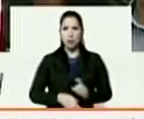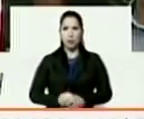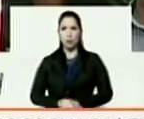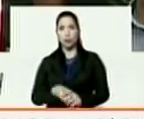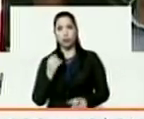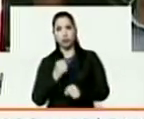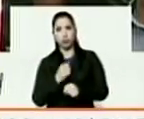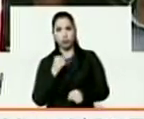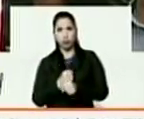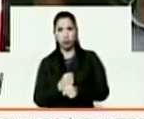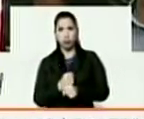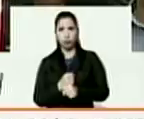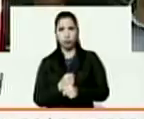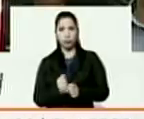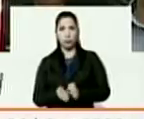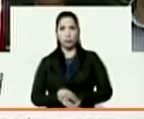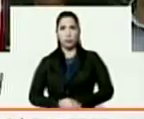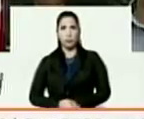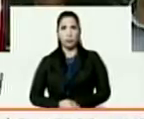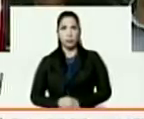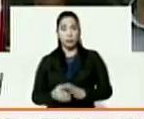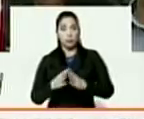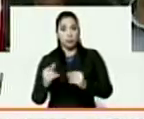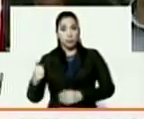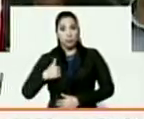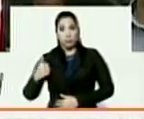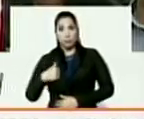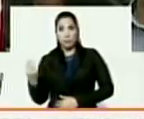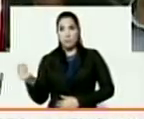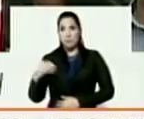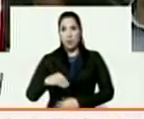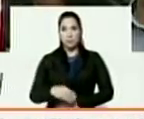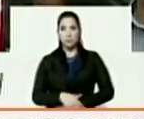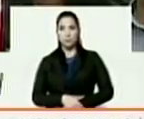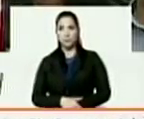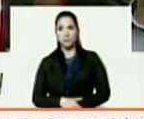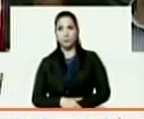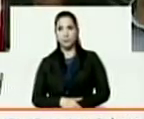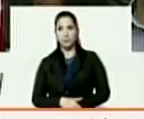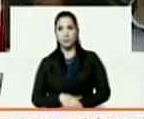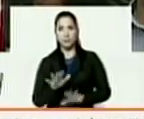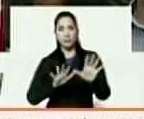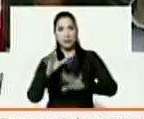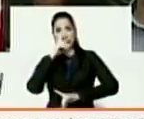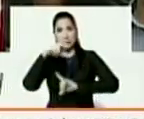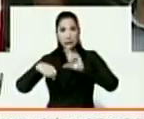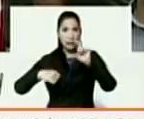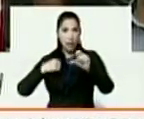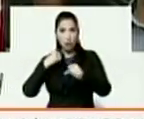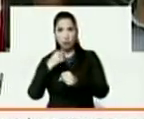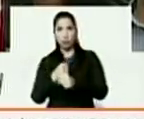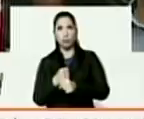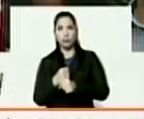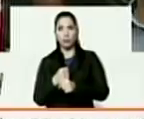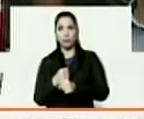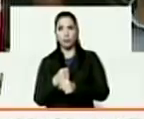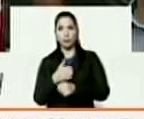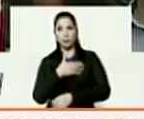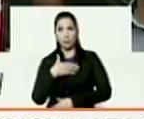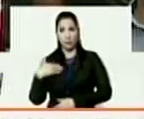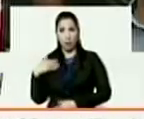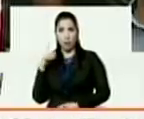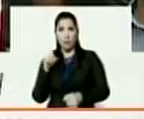trabajadores de trabajadoras todo aquel que tenga más de 15 años quiera ser